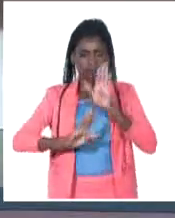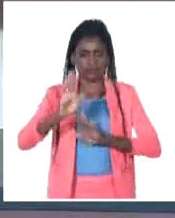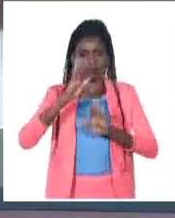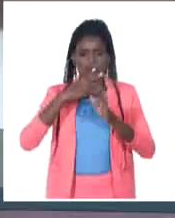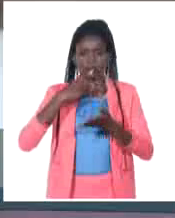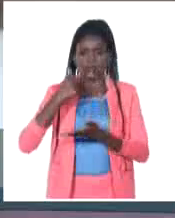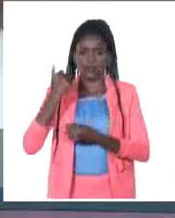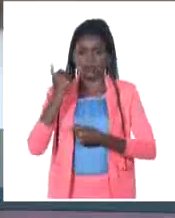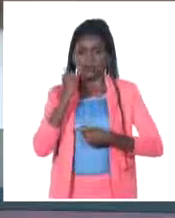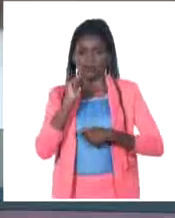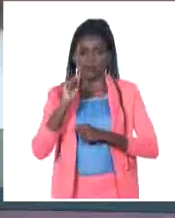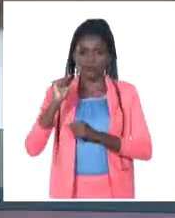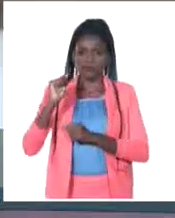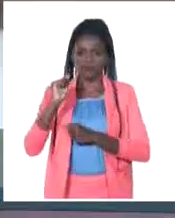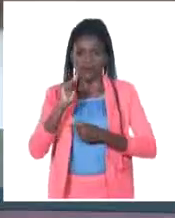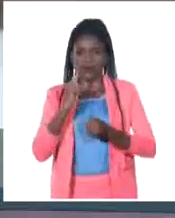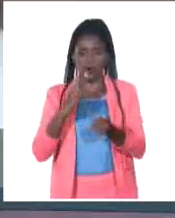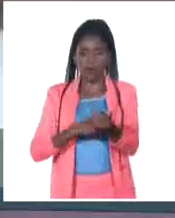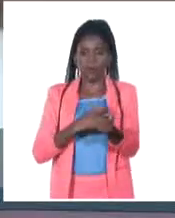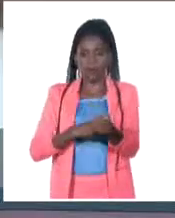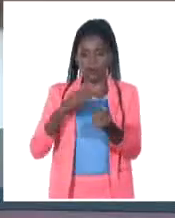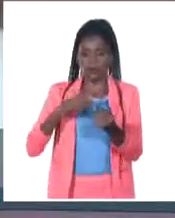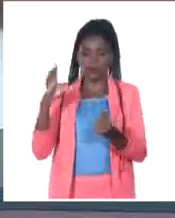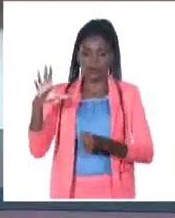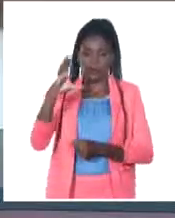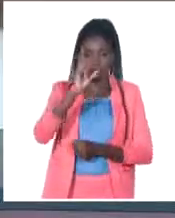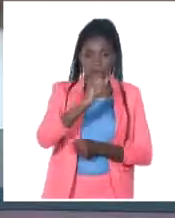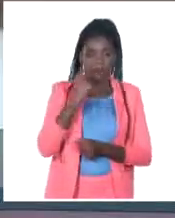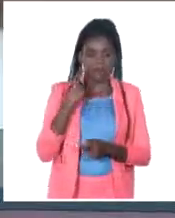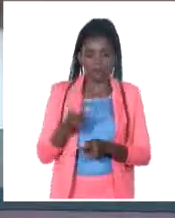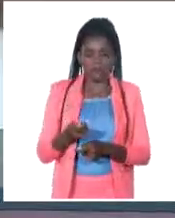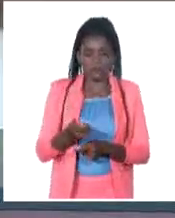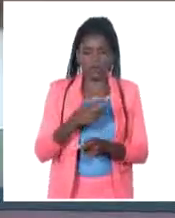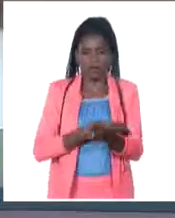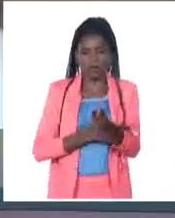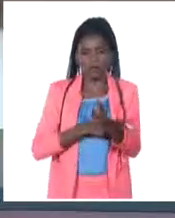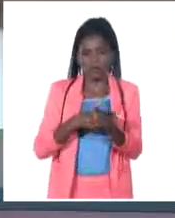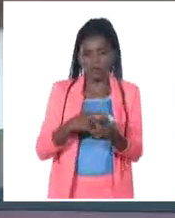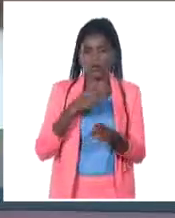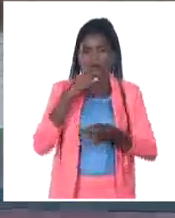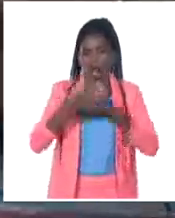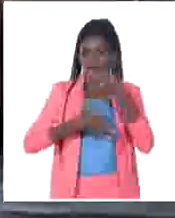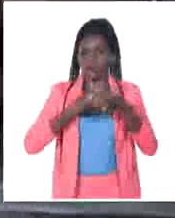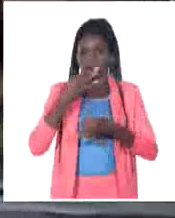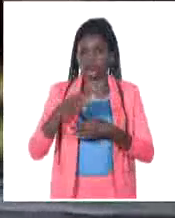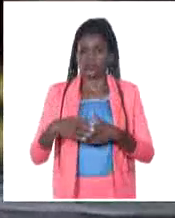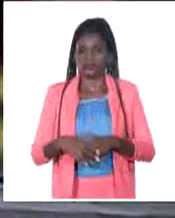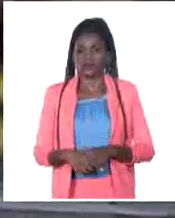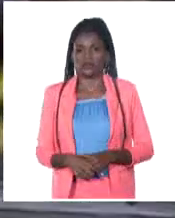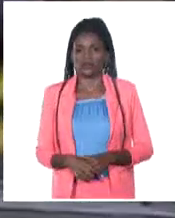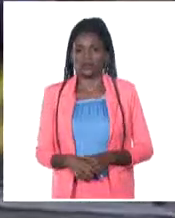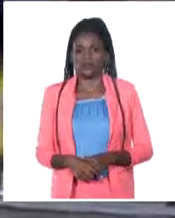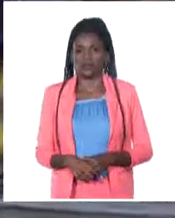y los ritmos más autóctonos de nuestro país. Nos acercamos a su historia en el siguiente reporte.